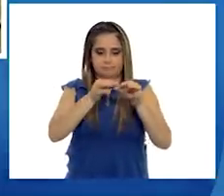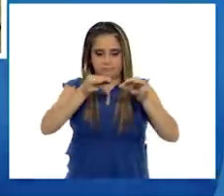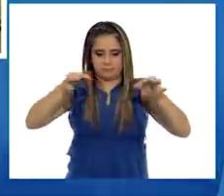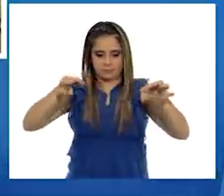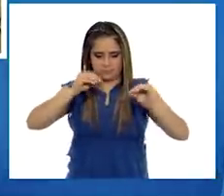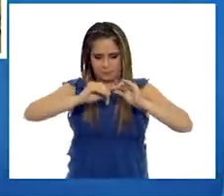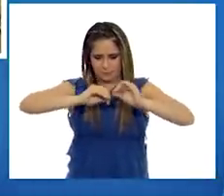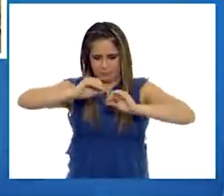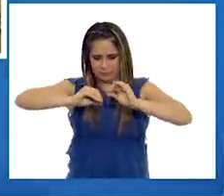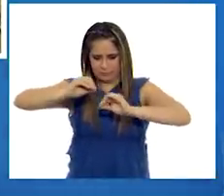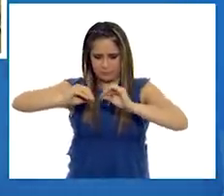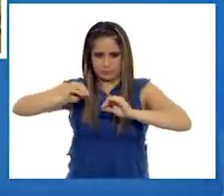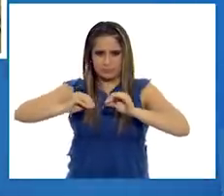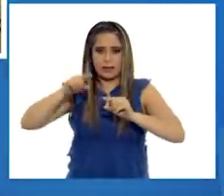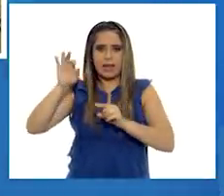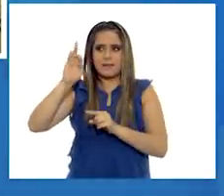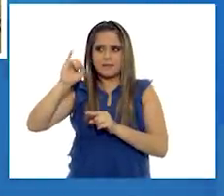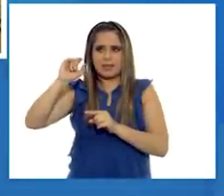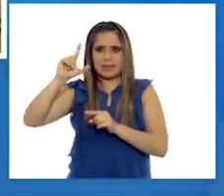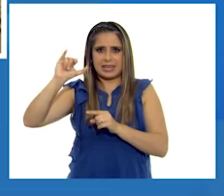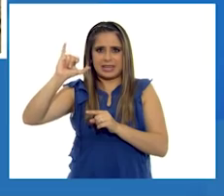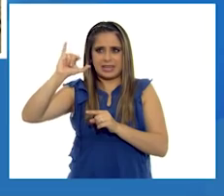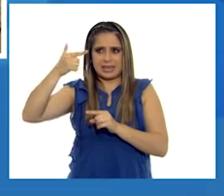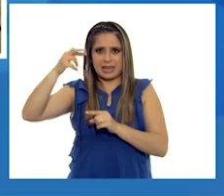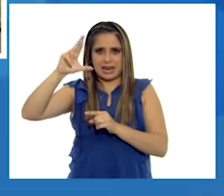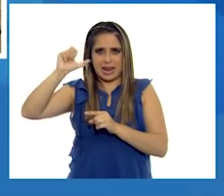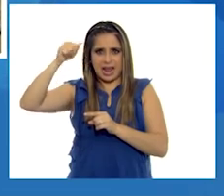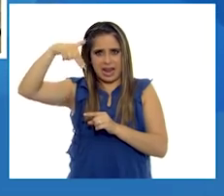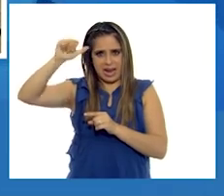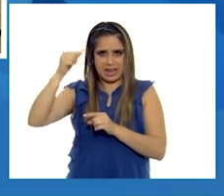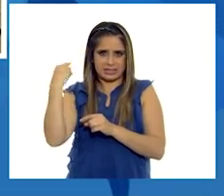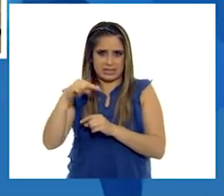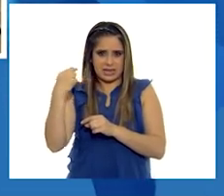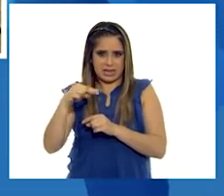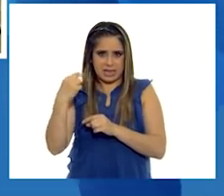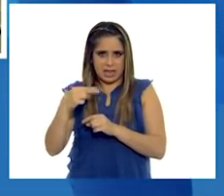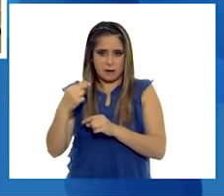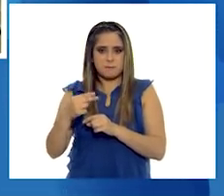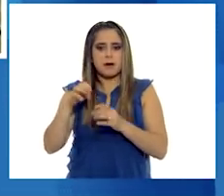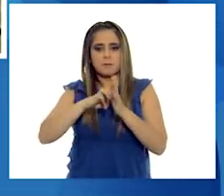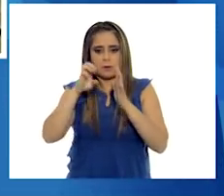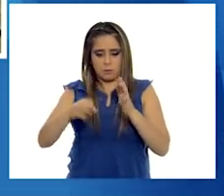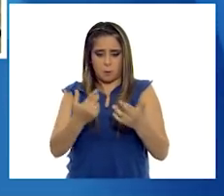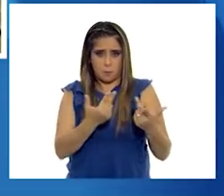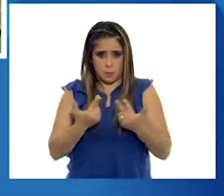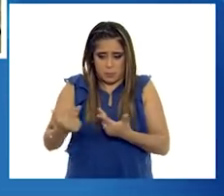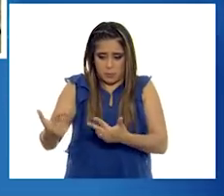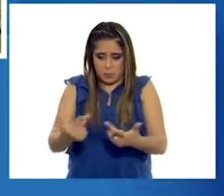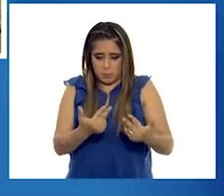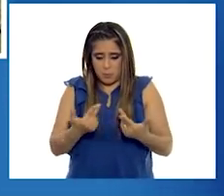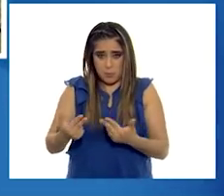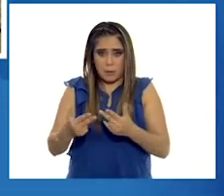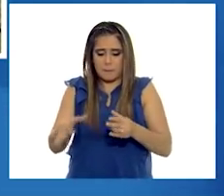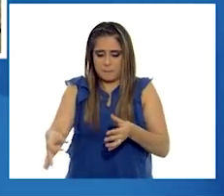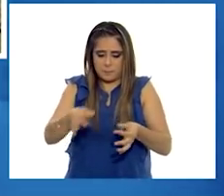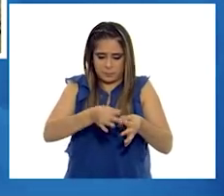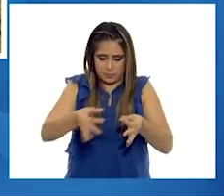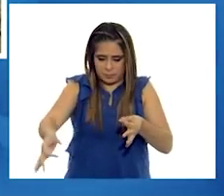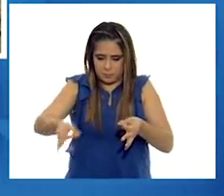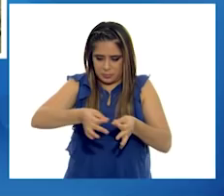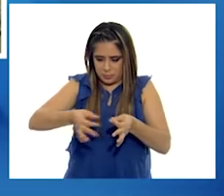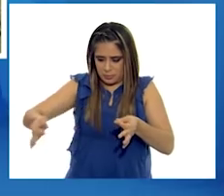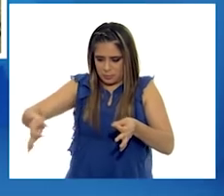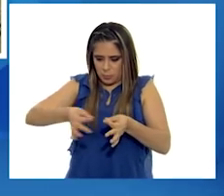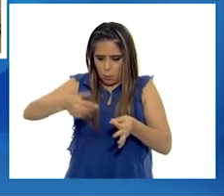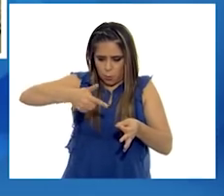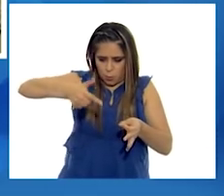filigrana y este es sólido. Entonces en la filigrana se vuelve, por ejemplo, como ahorita agarro lo roto, si yo quiero lo